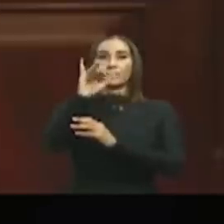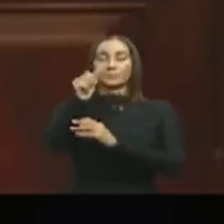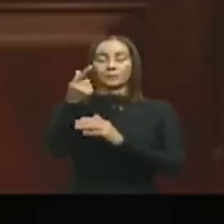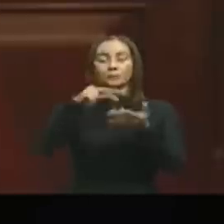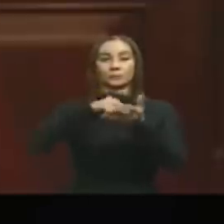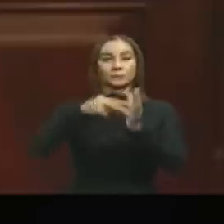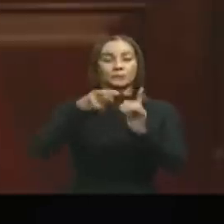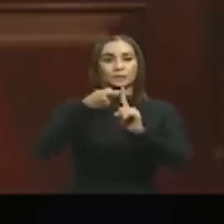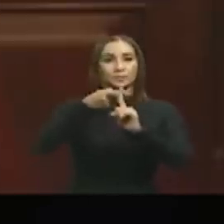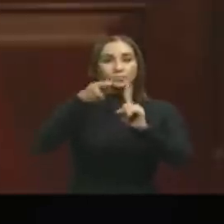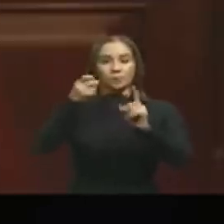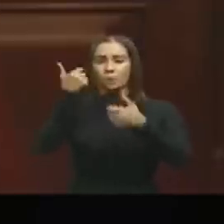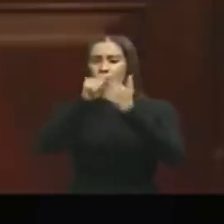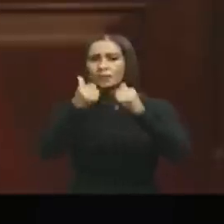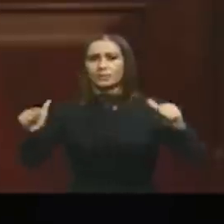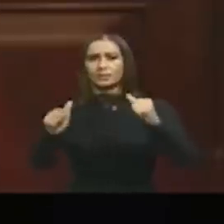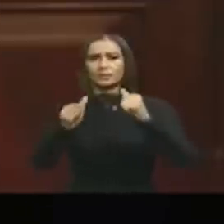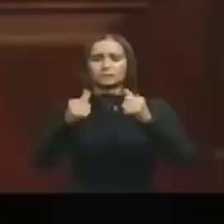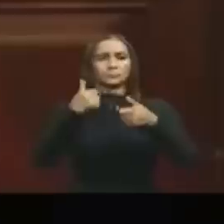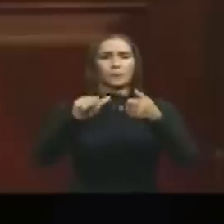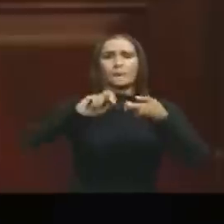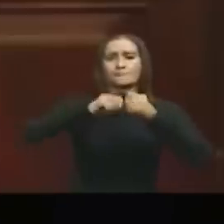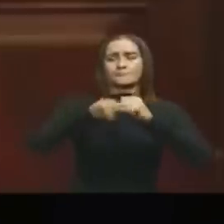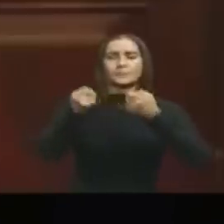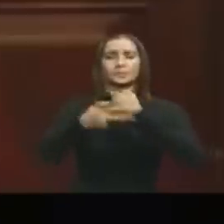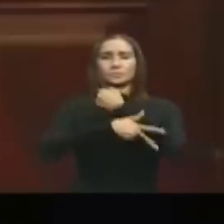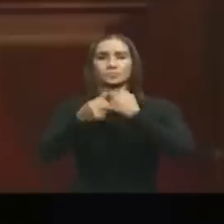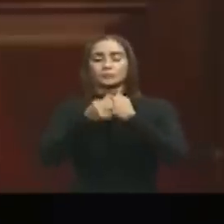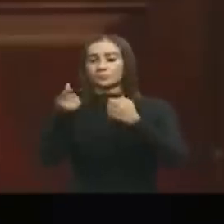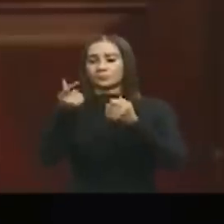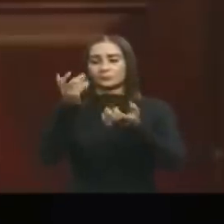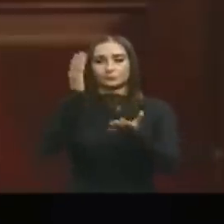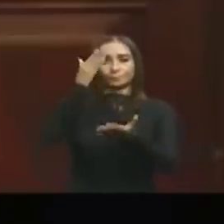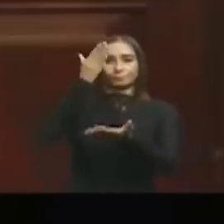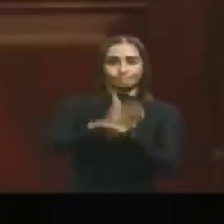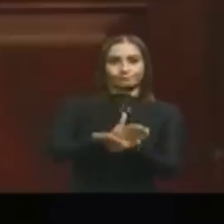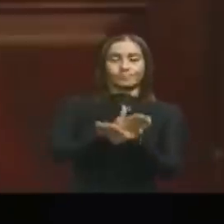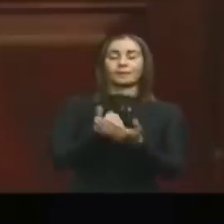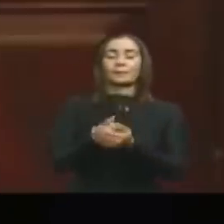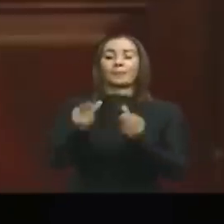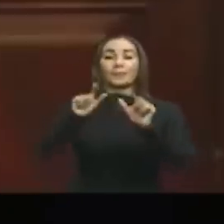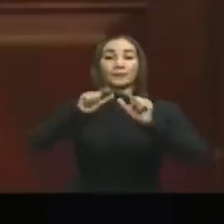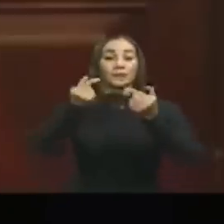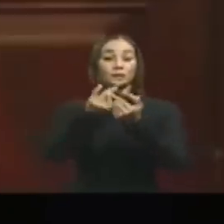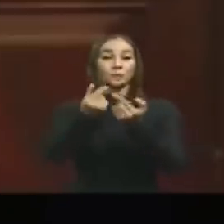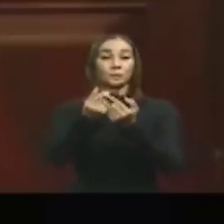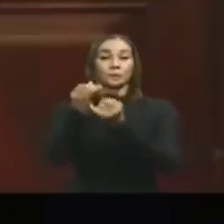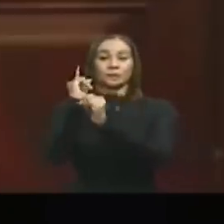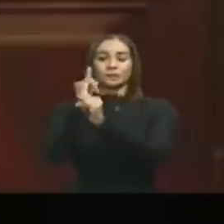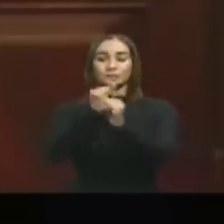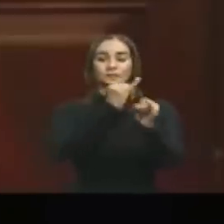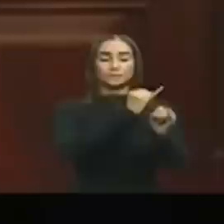o de destinación ilícita. Como tal, es un instrumento que busca complementar el conjunto de medidas institucionales